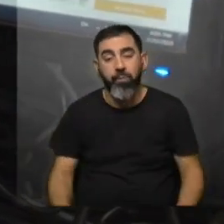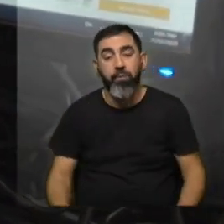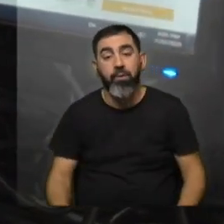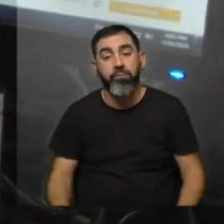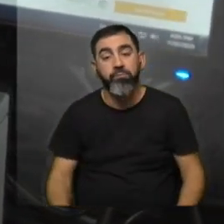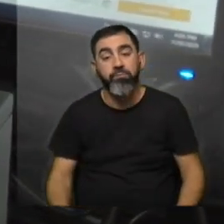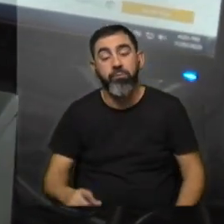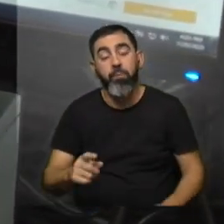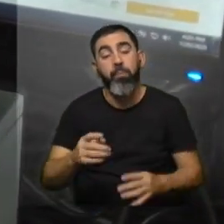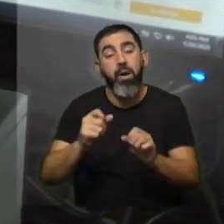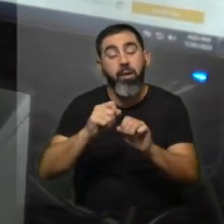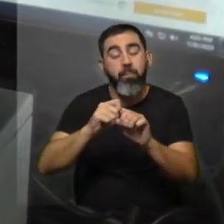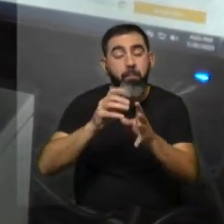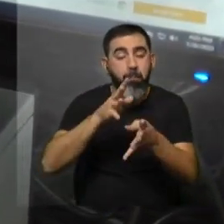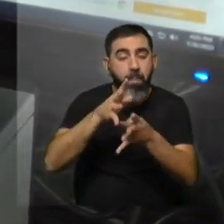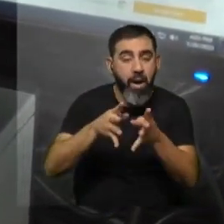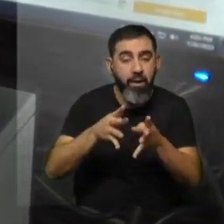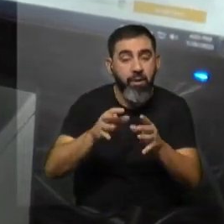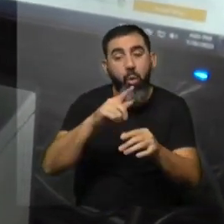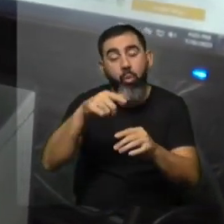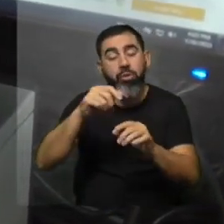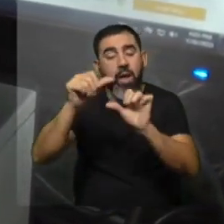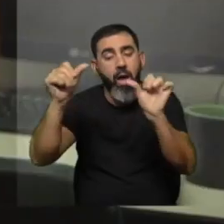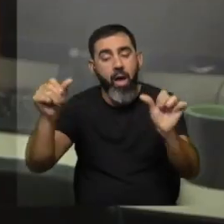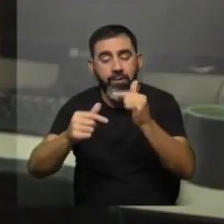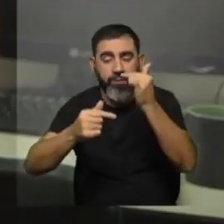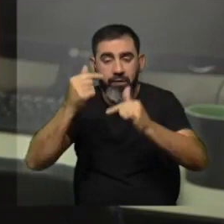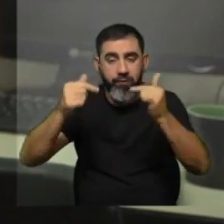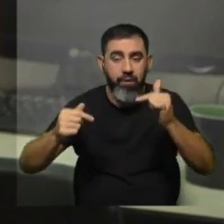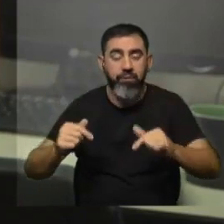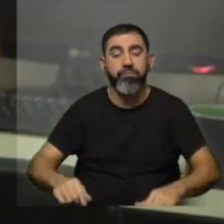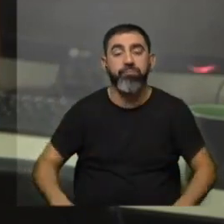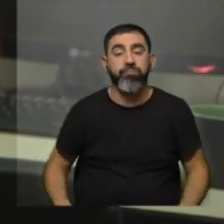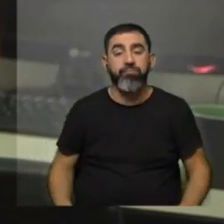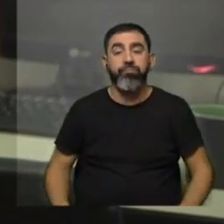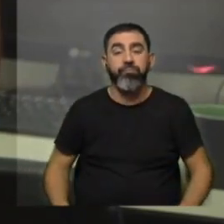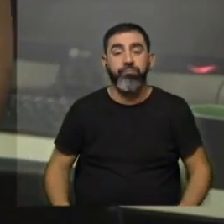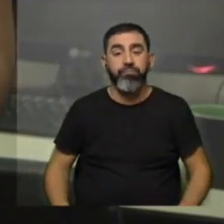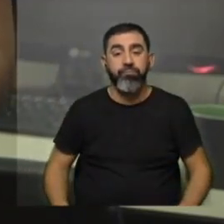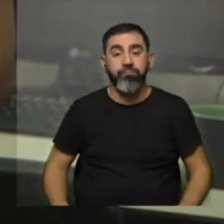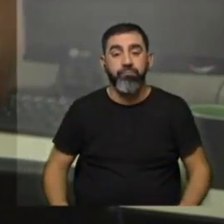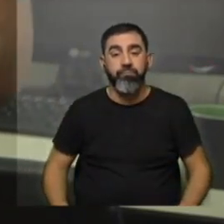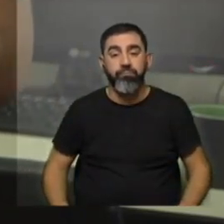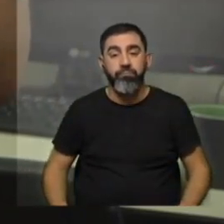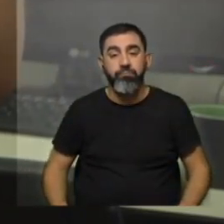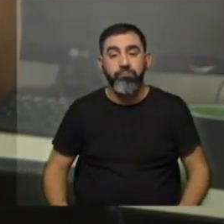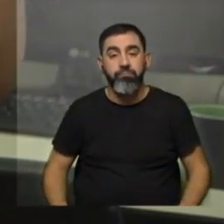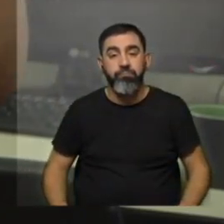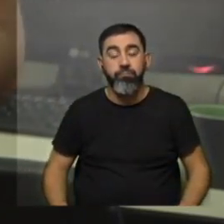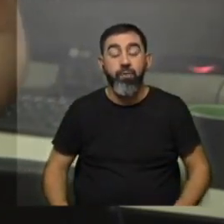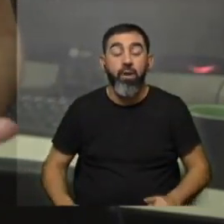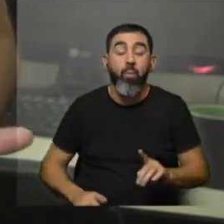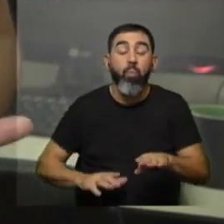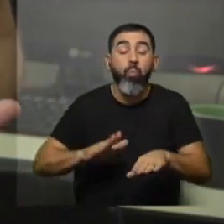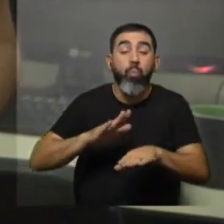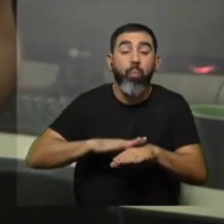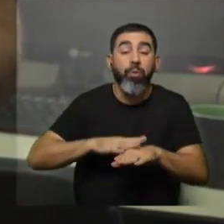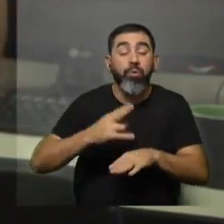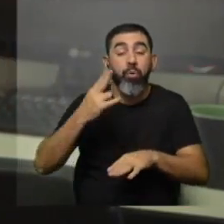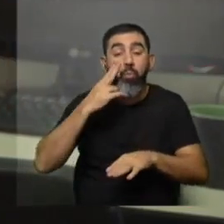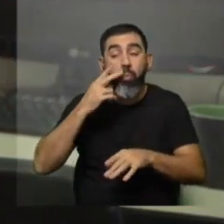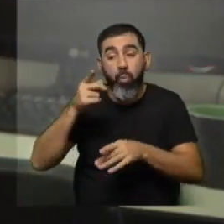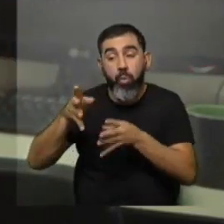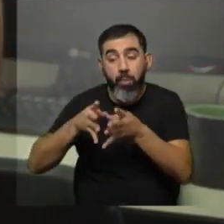alimentar ultrapurificadores o hacer el resto de las actividades analíticas. Y bueno, llegó un momento que tuvimos problemas con los destiladores y